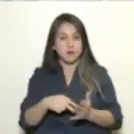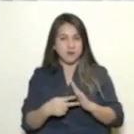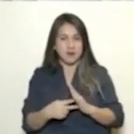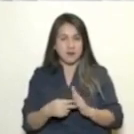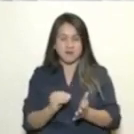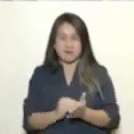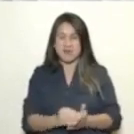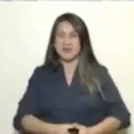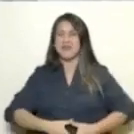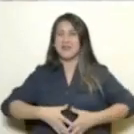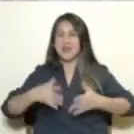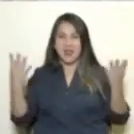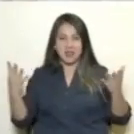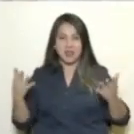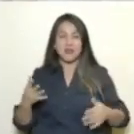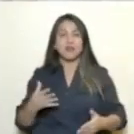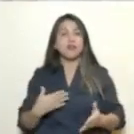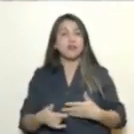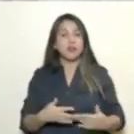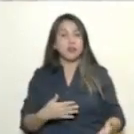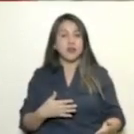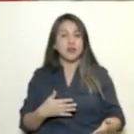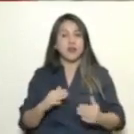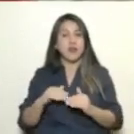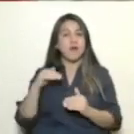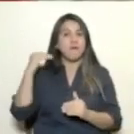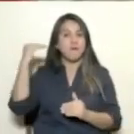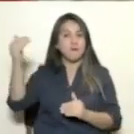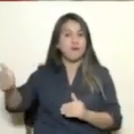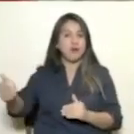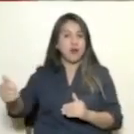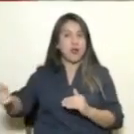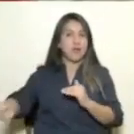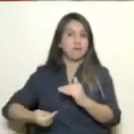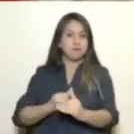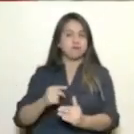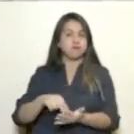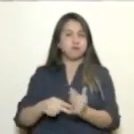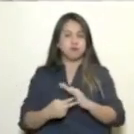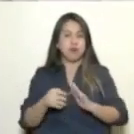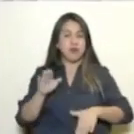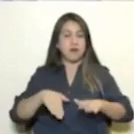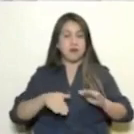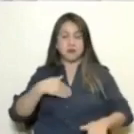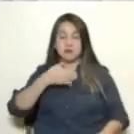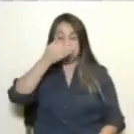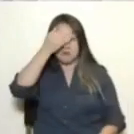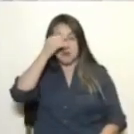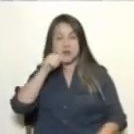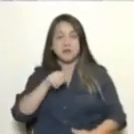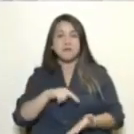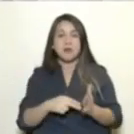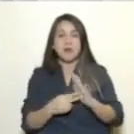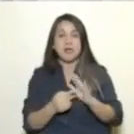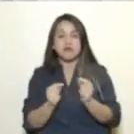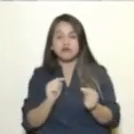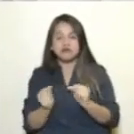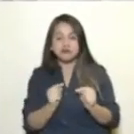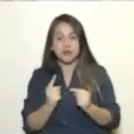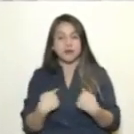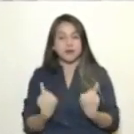más grande viene de fuera. Y a ratos eso no lo vemos. En esta pelea chica entre